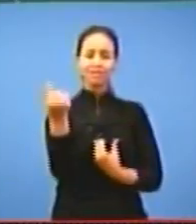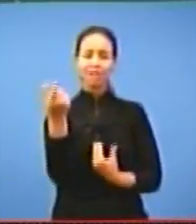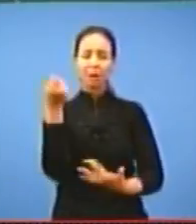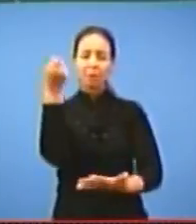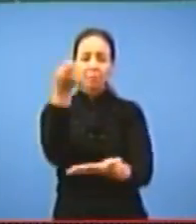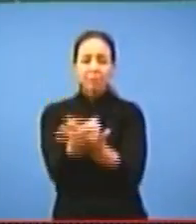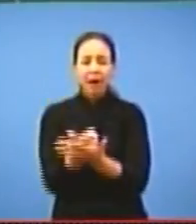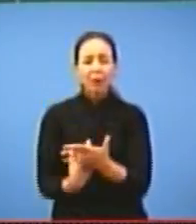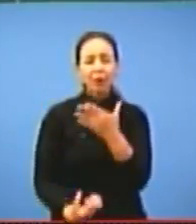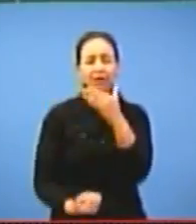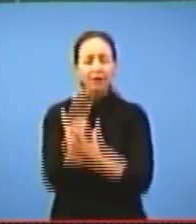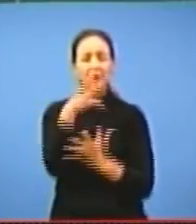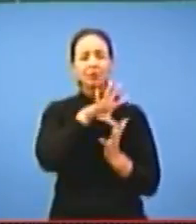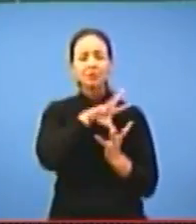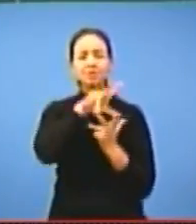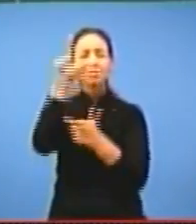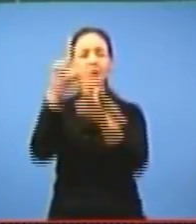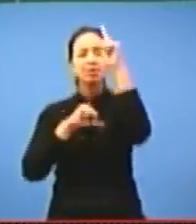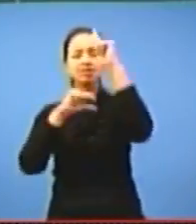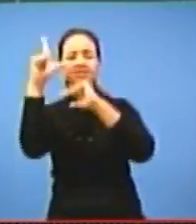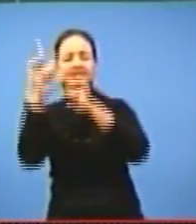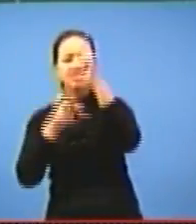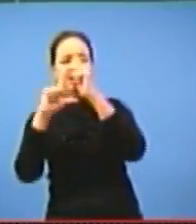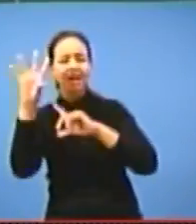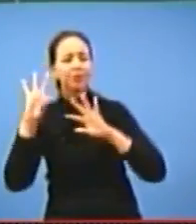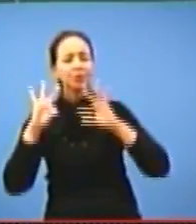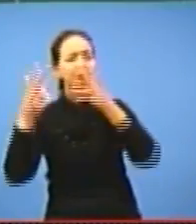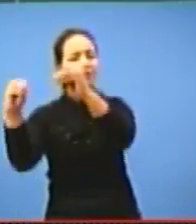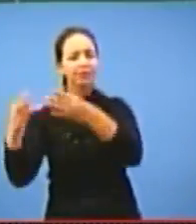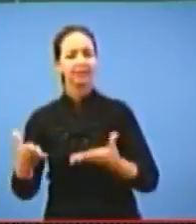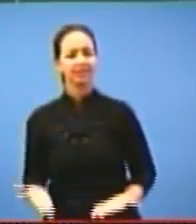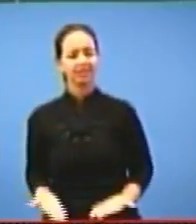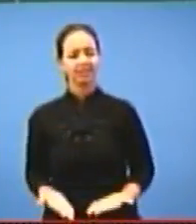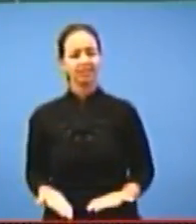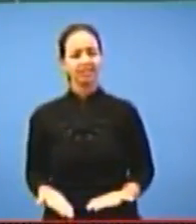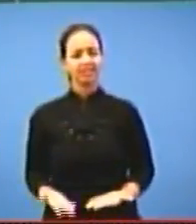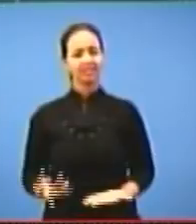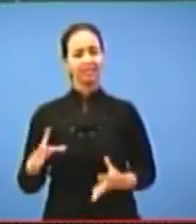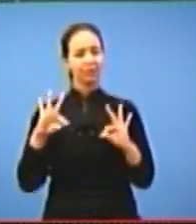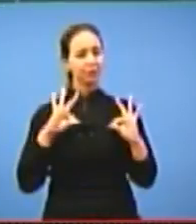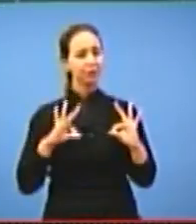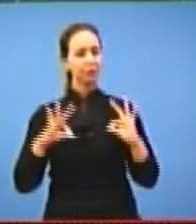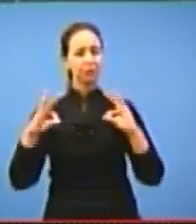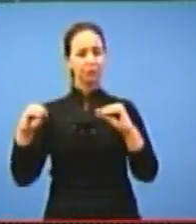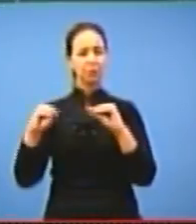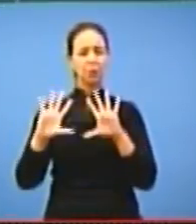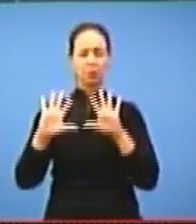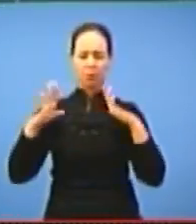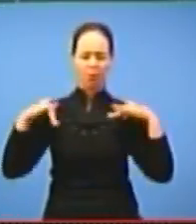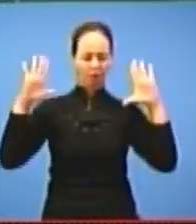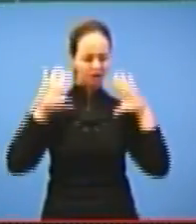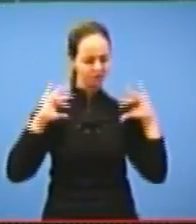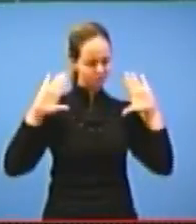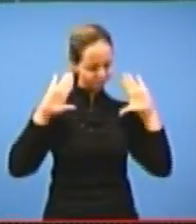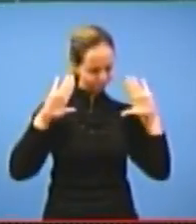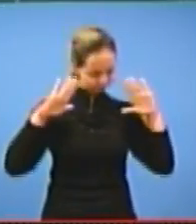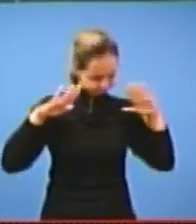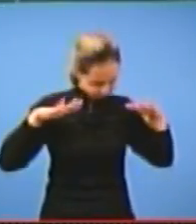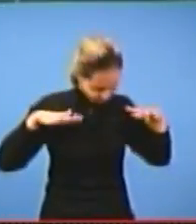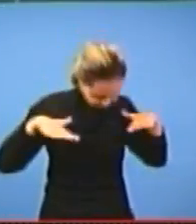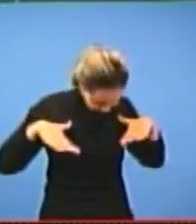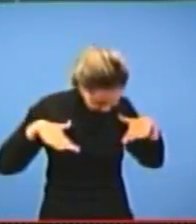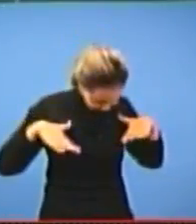dio por aquel que creó los cielos y la tierra, las estrellas. Por aquel que todos los años,